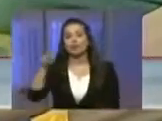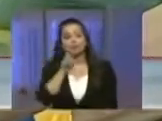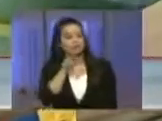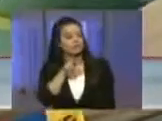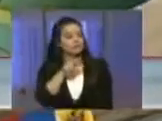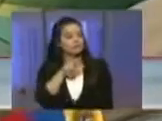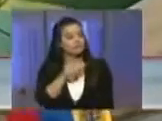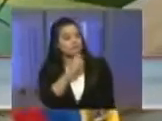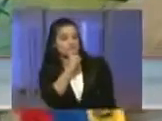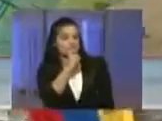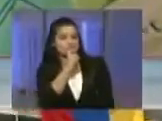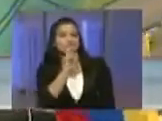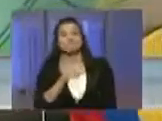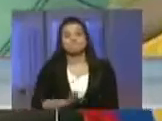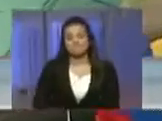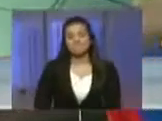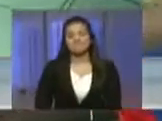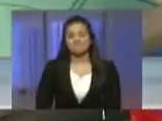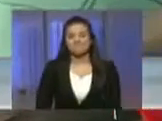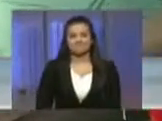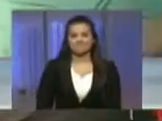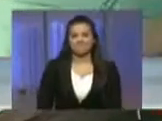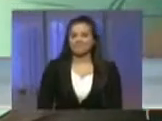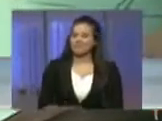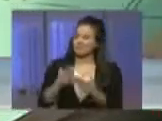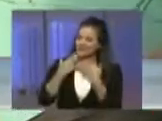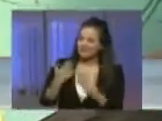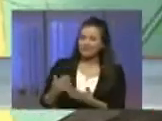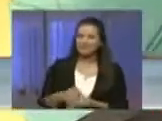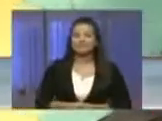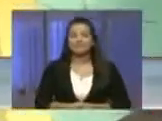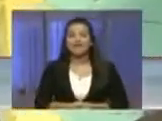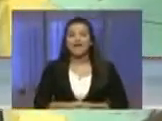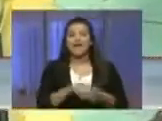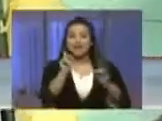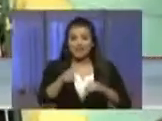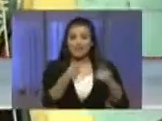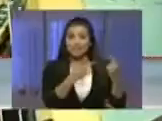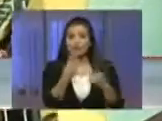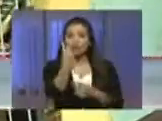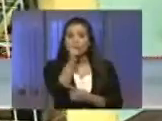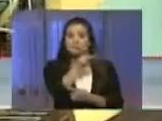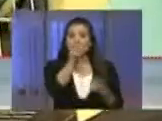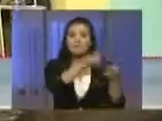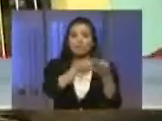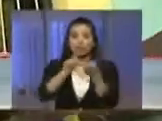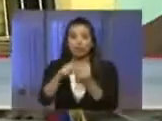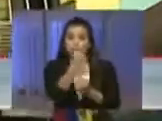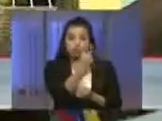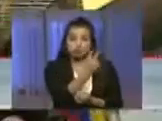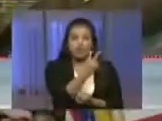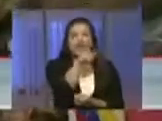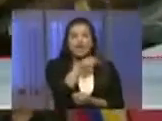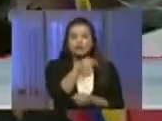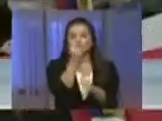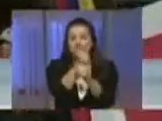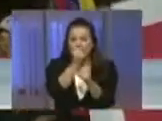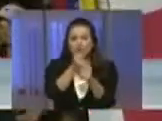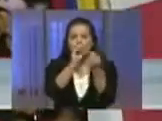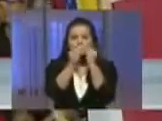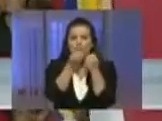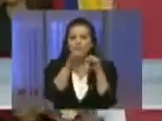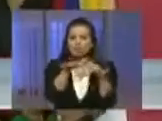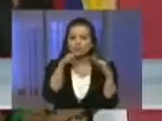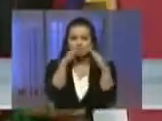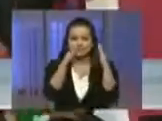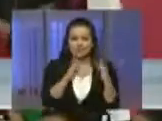bueno Muchas gracias Y tenemos también aquí a unos esposos trabajadores que remodelaron su vivienda Álvaro Sonia tú